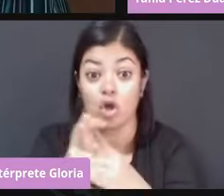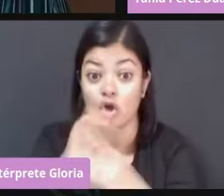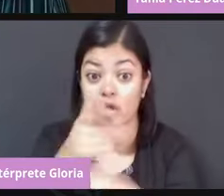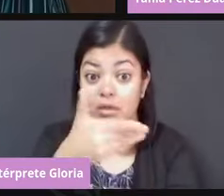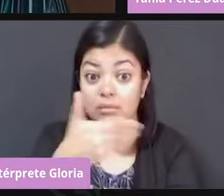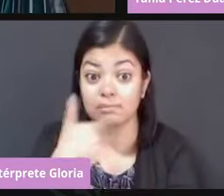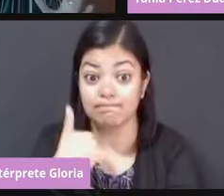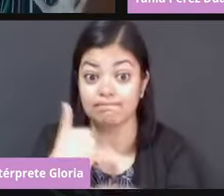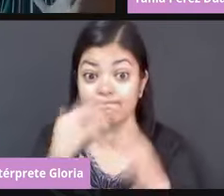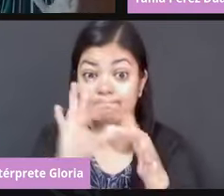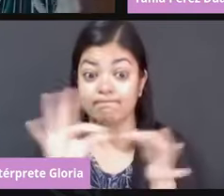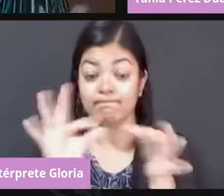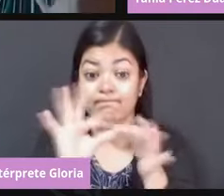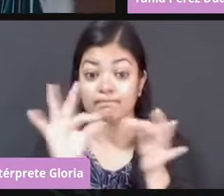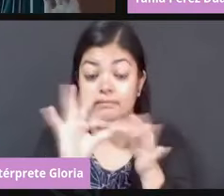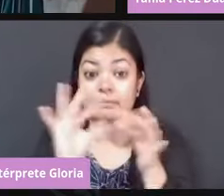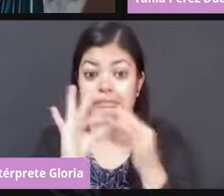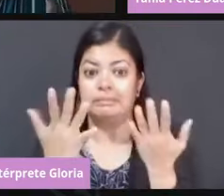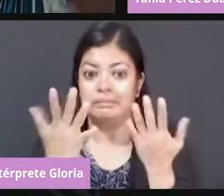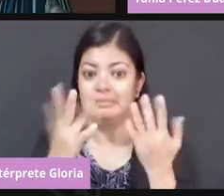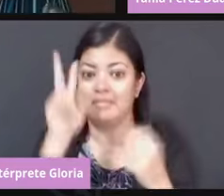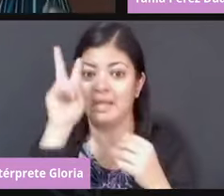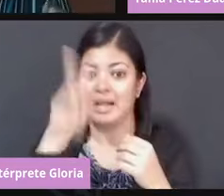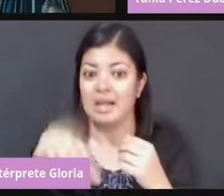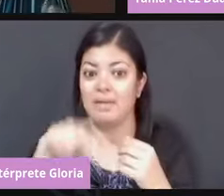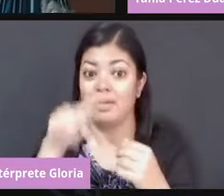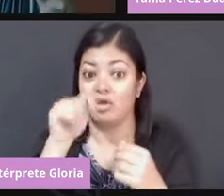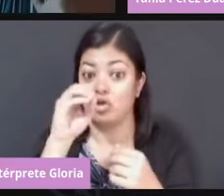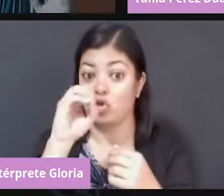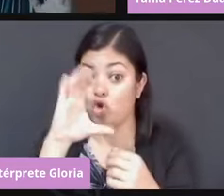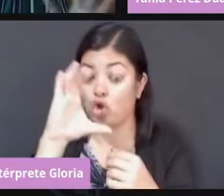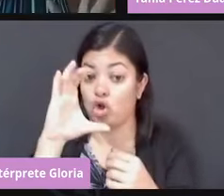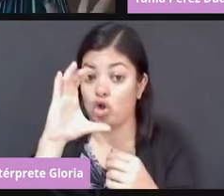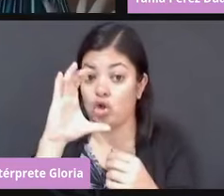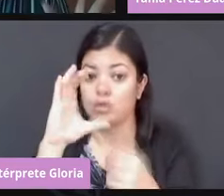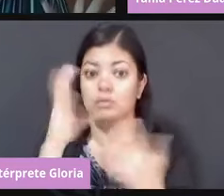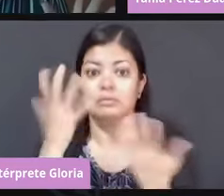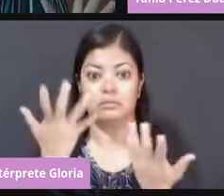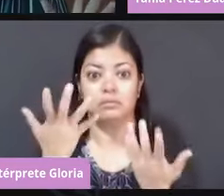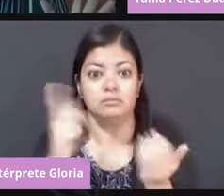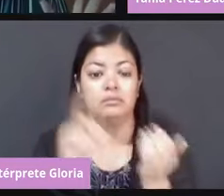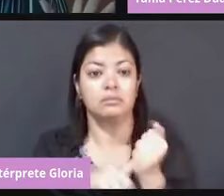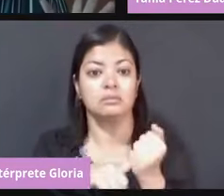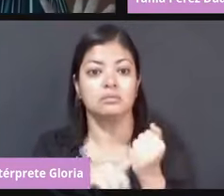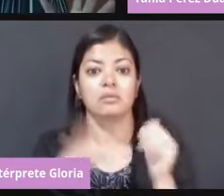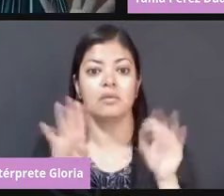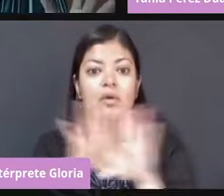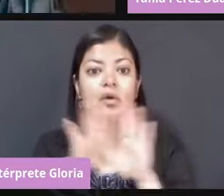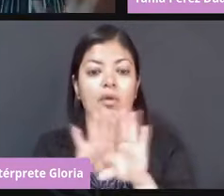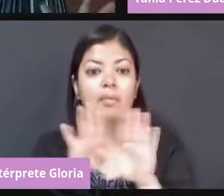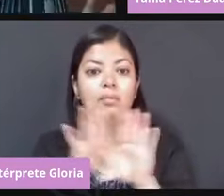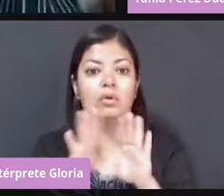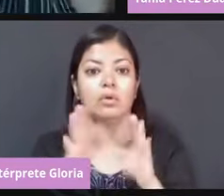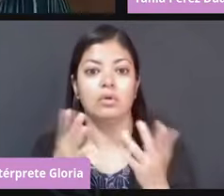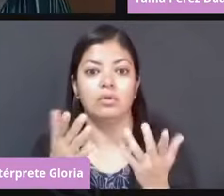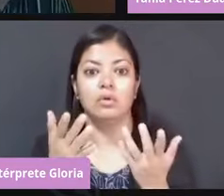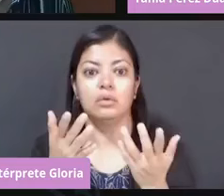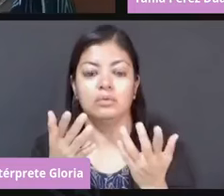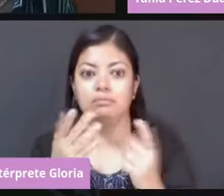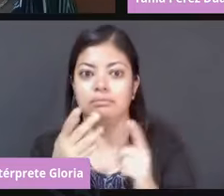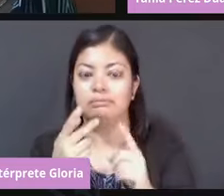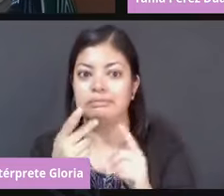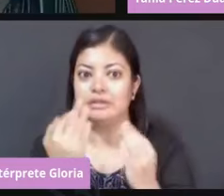de compartir, donde de verdad el tener TOC en un grado, ¿no? O no, que también